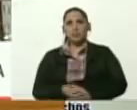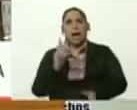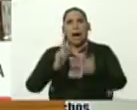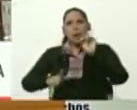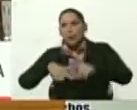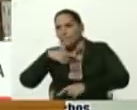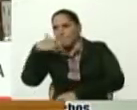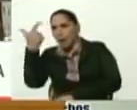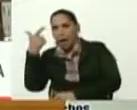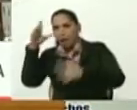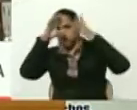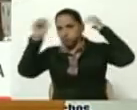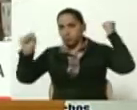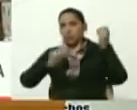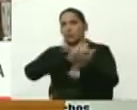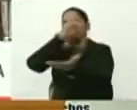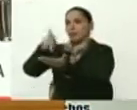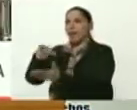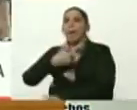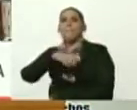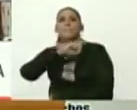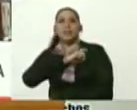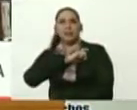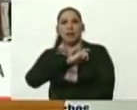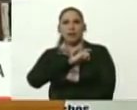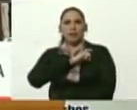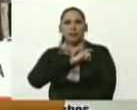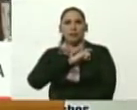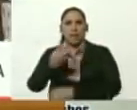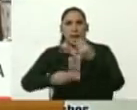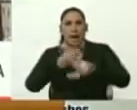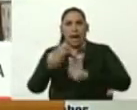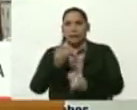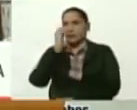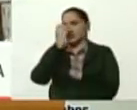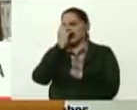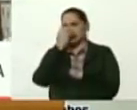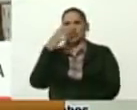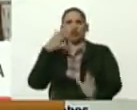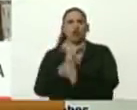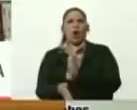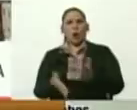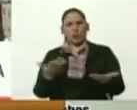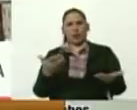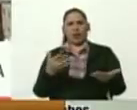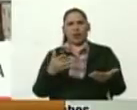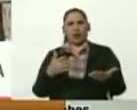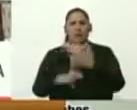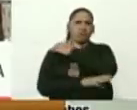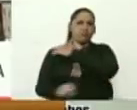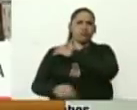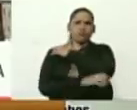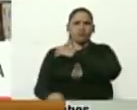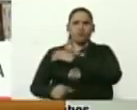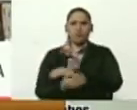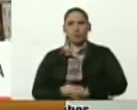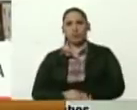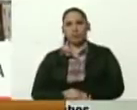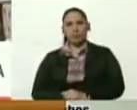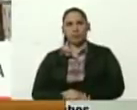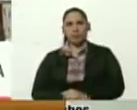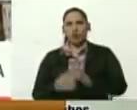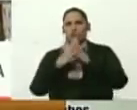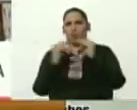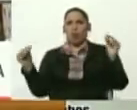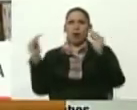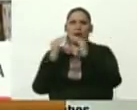en la Embajada de España, hacen ya chistes al respecto de que han arrasado con el jamón jabugo y todo lo que hay ahí en esa